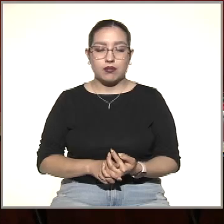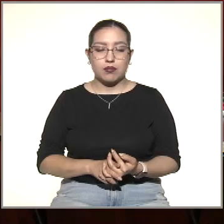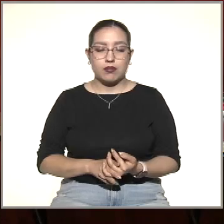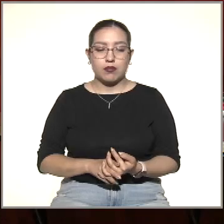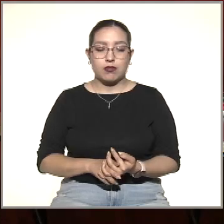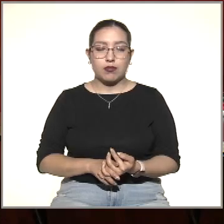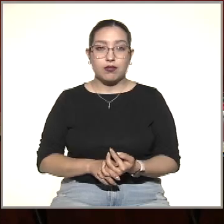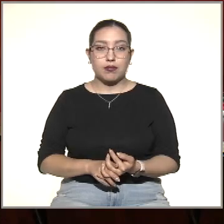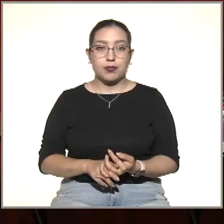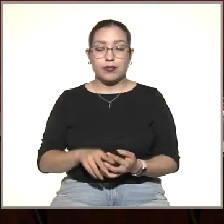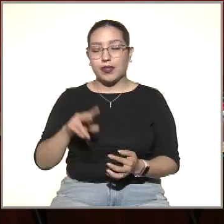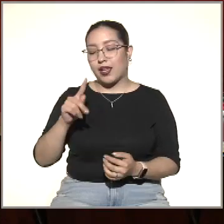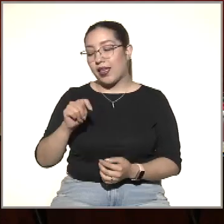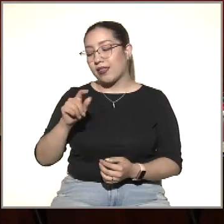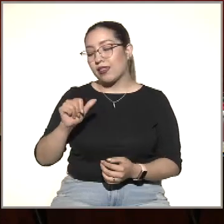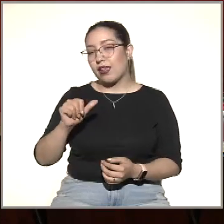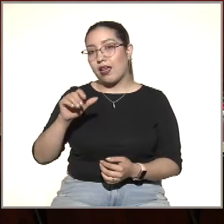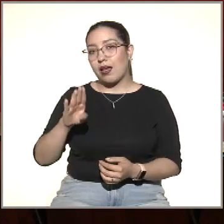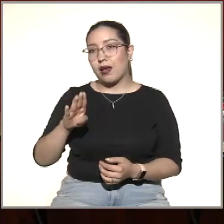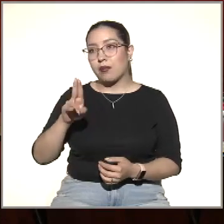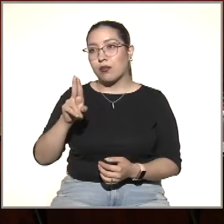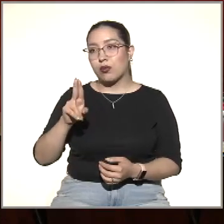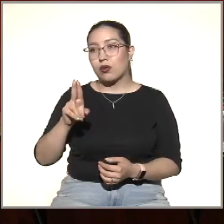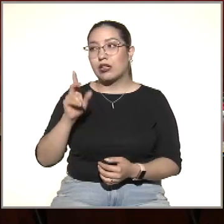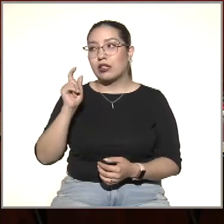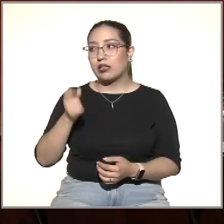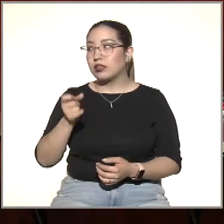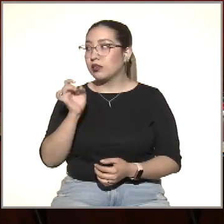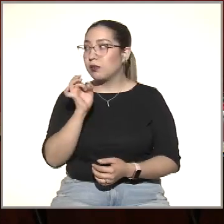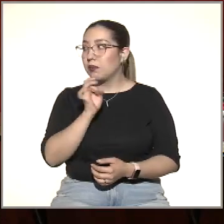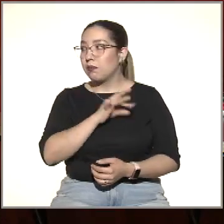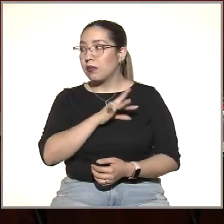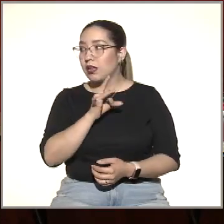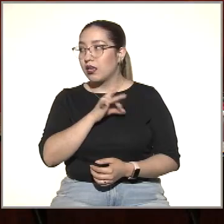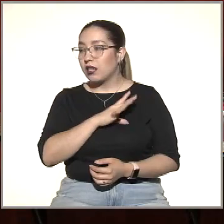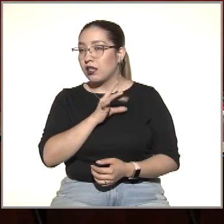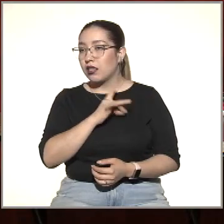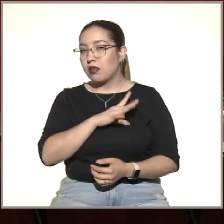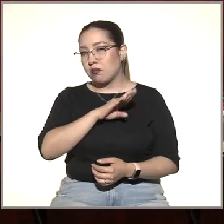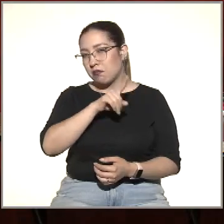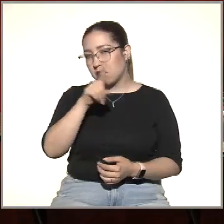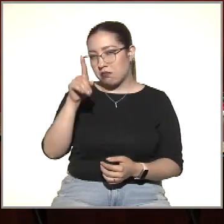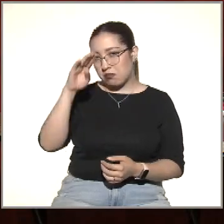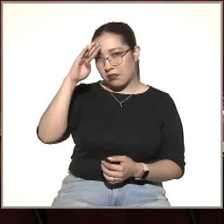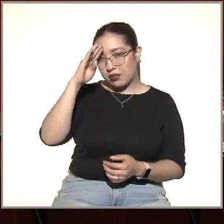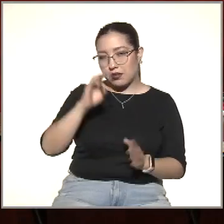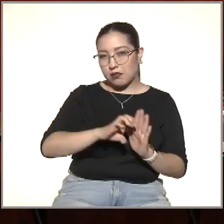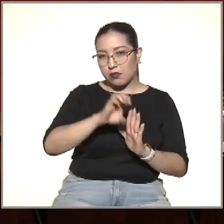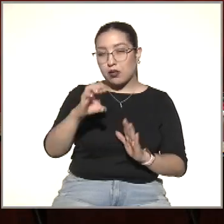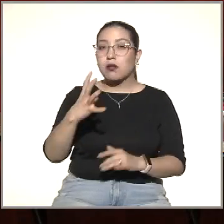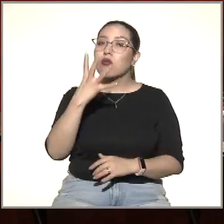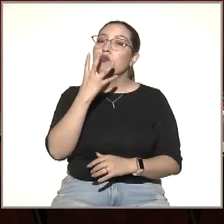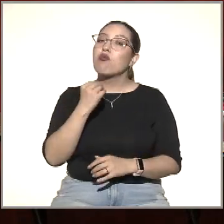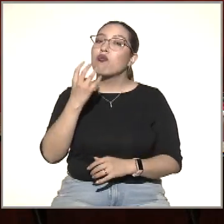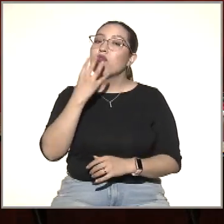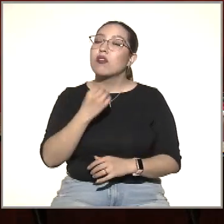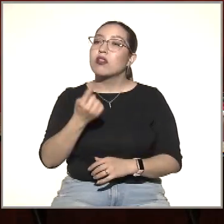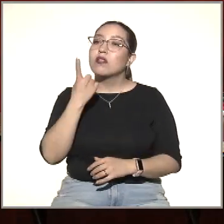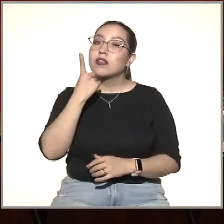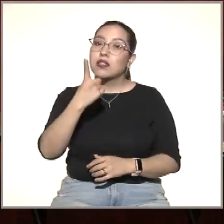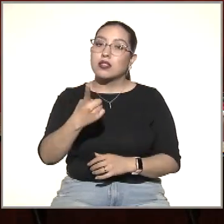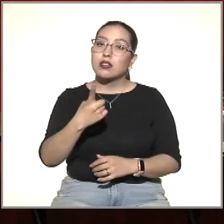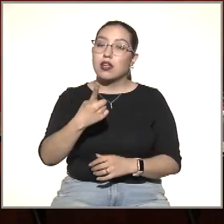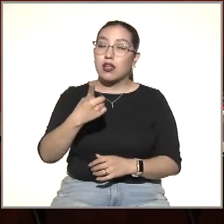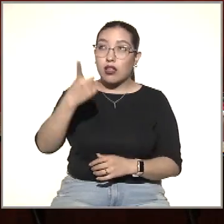un papel central. Pensemos en el caso del judaísmo, no se puede decir el nombre de